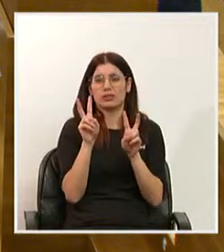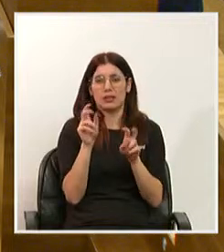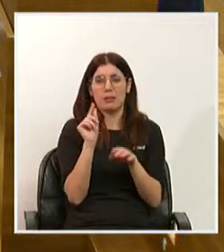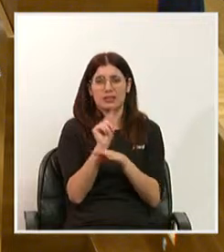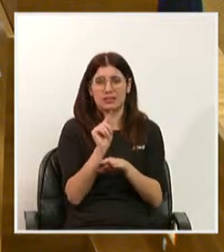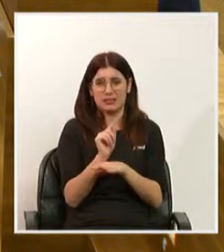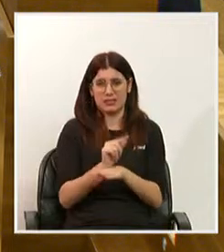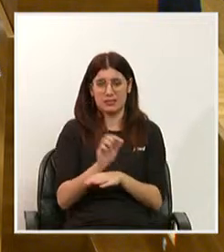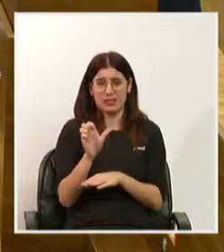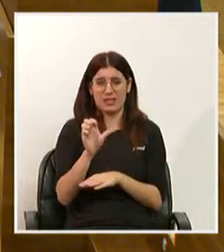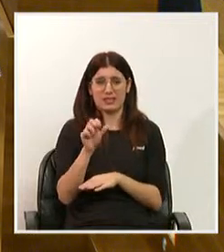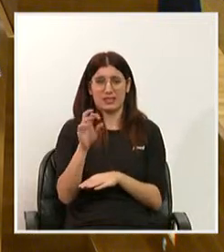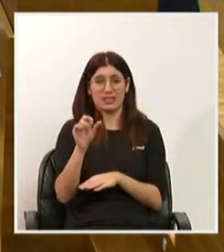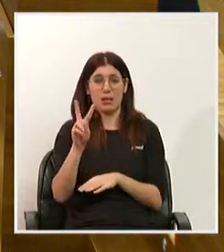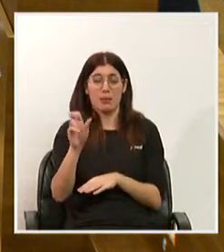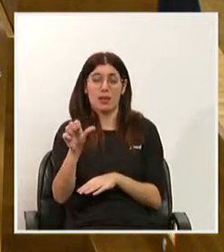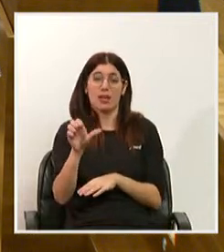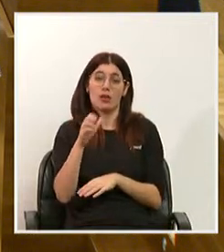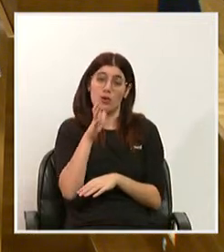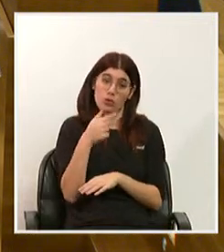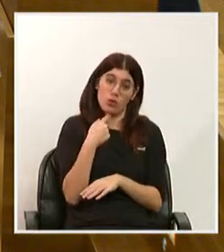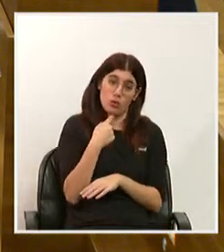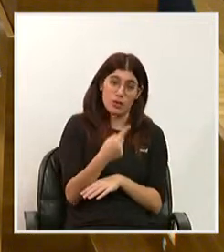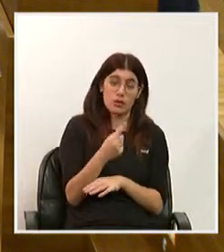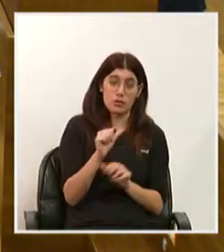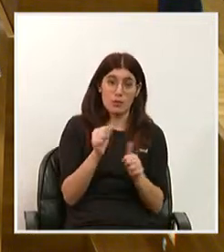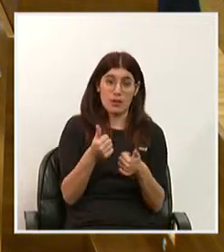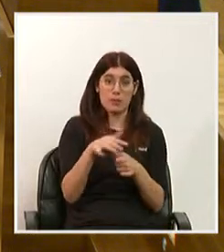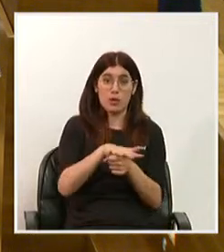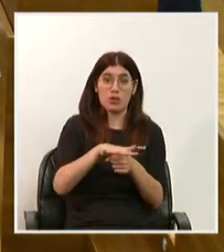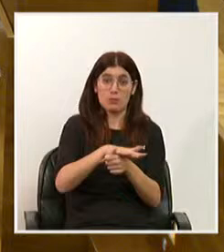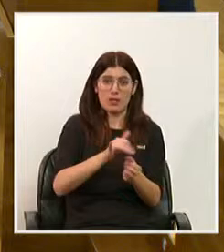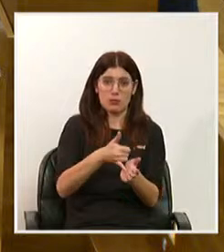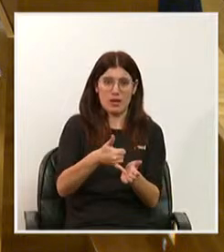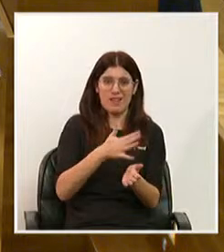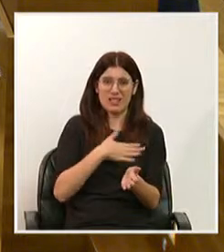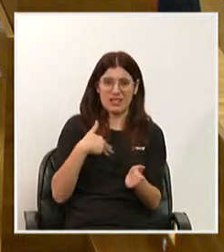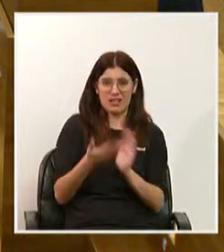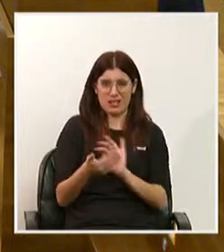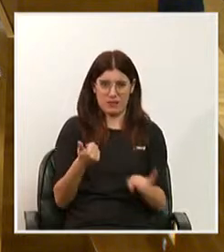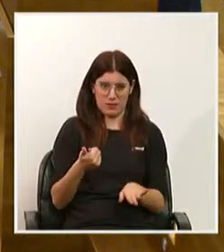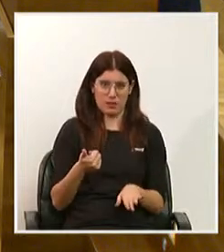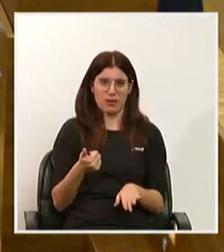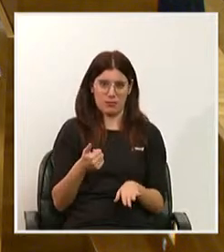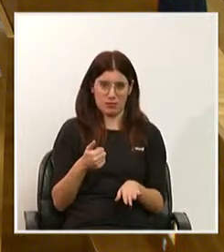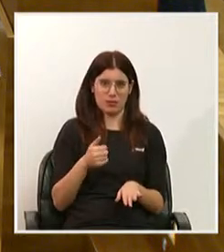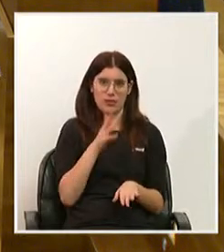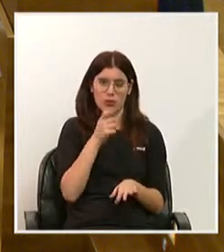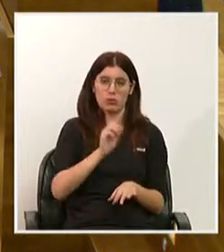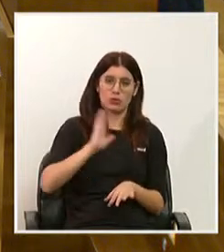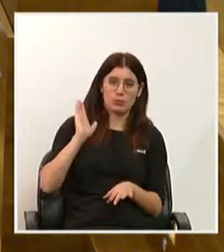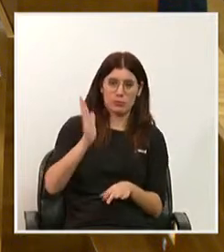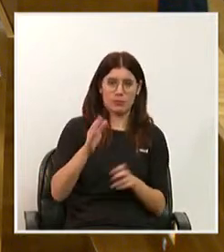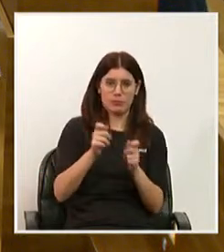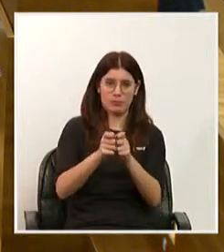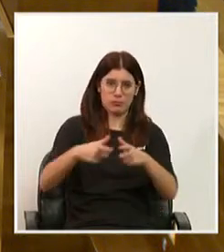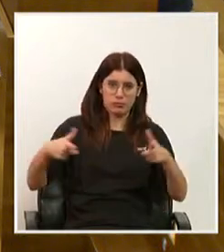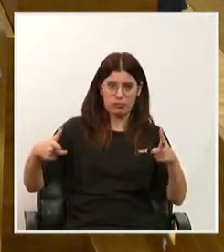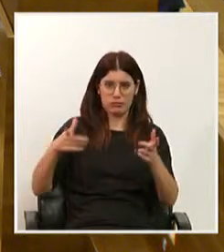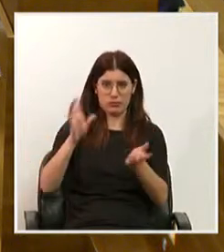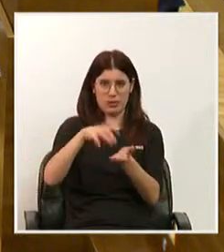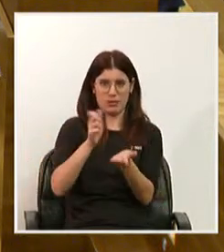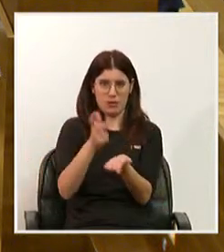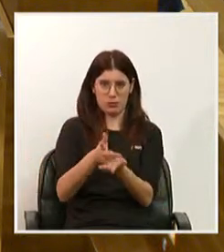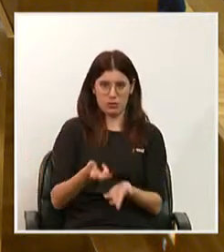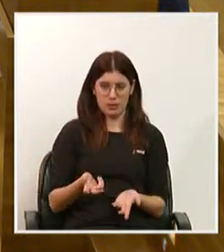señor esteve o lo que yo he apuntado al principio con los espacios vulnerables que se los quieren cargar y que perjudica precisamente donde proliferan las casas de apuesto Mire